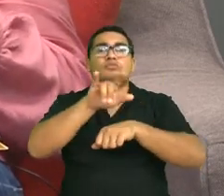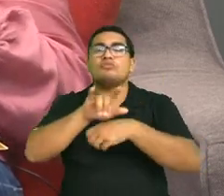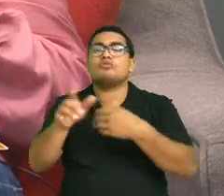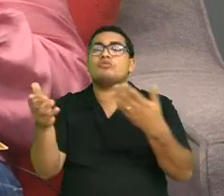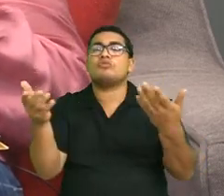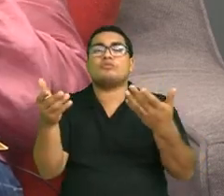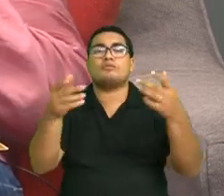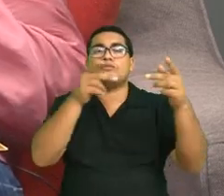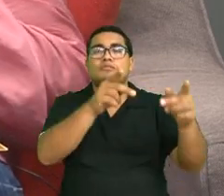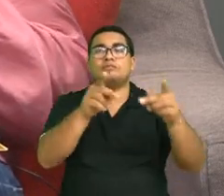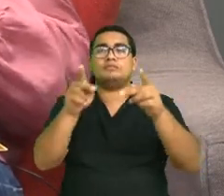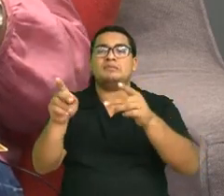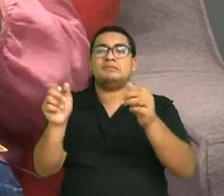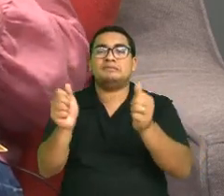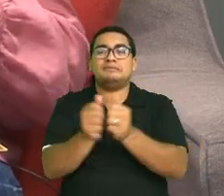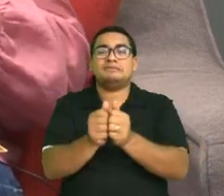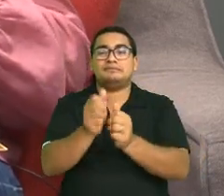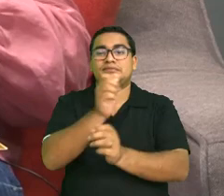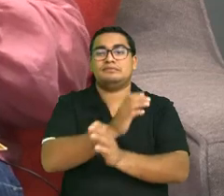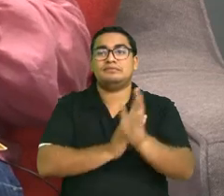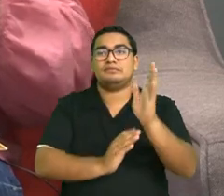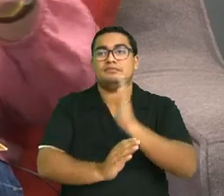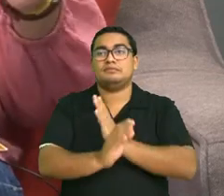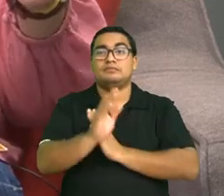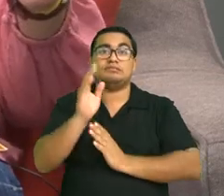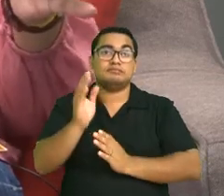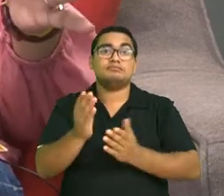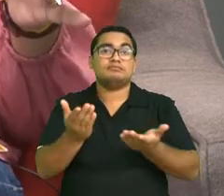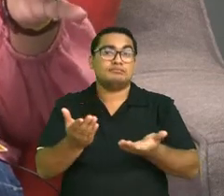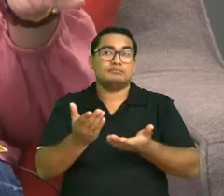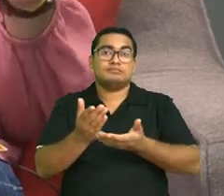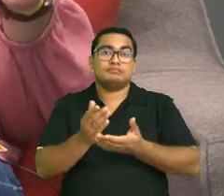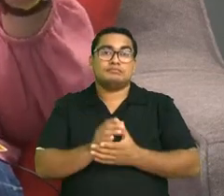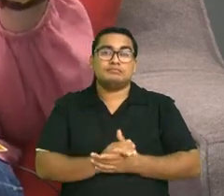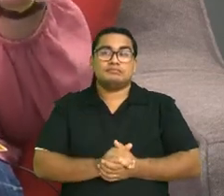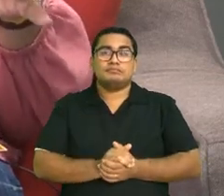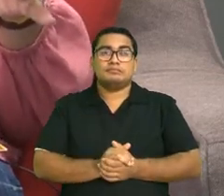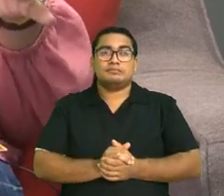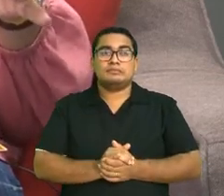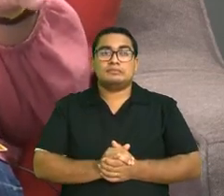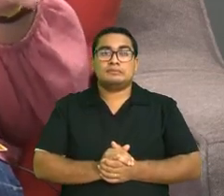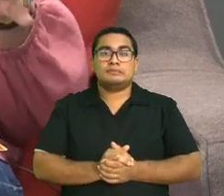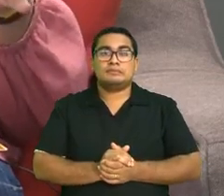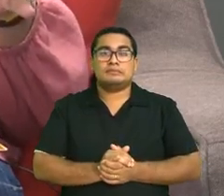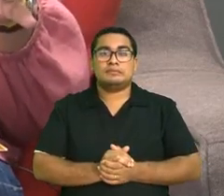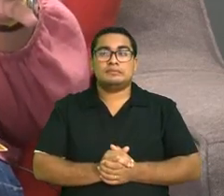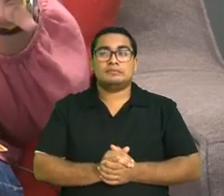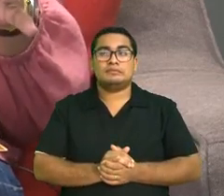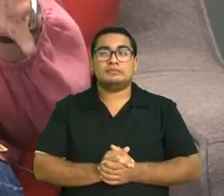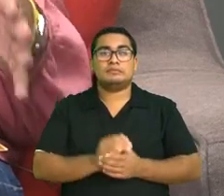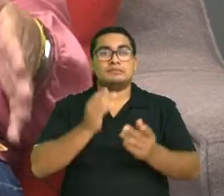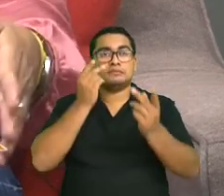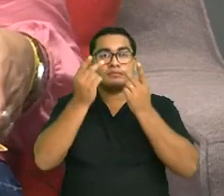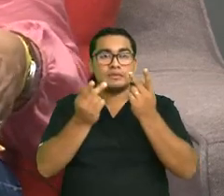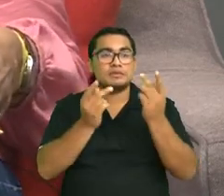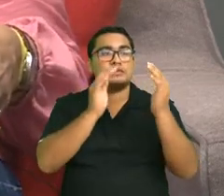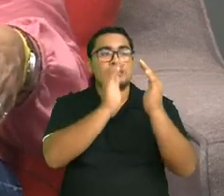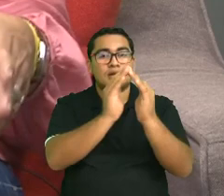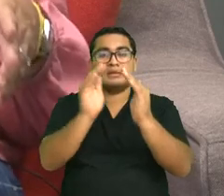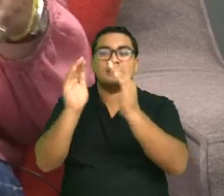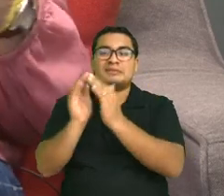acuciosa se realiza, por eso usted dice un año, porque se visitó todo el país, visita casa a casa,